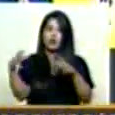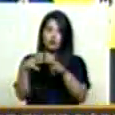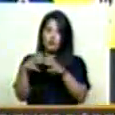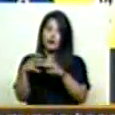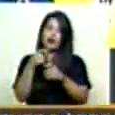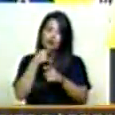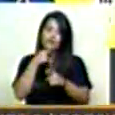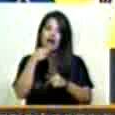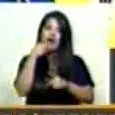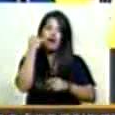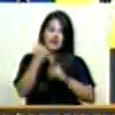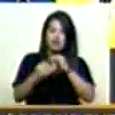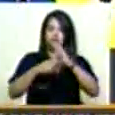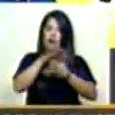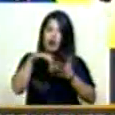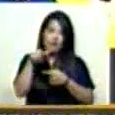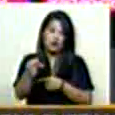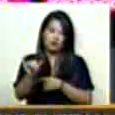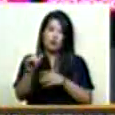violencia estos grupos terroristas